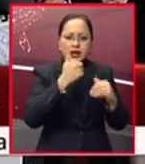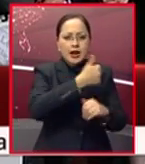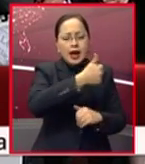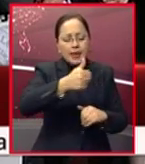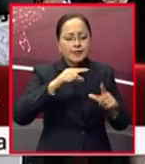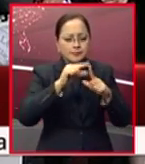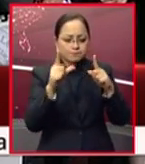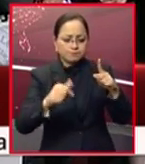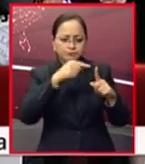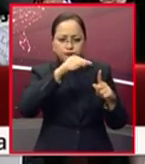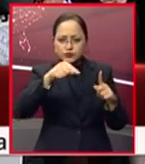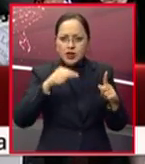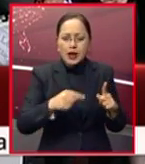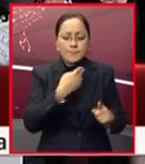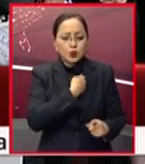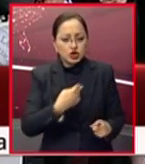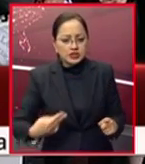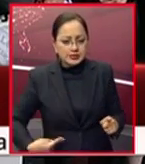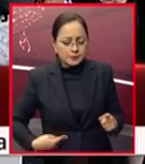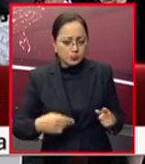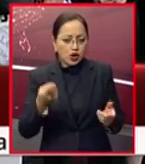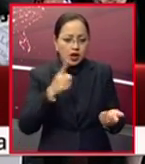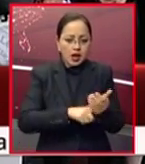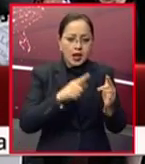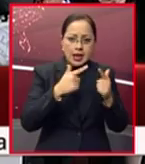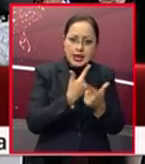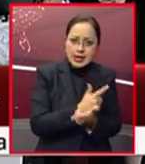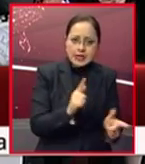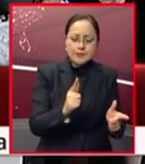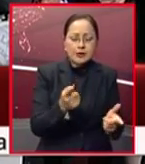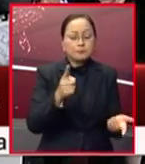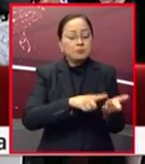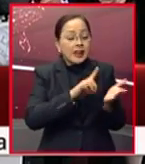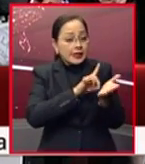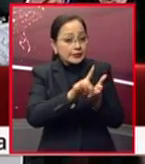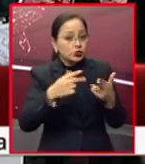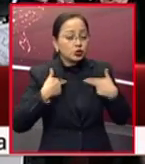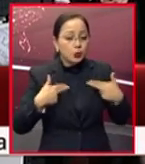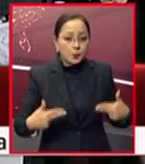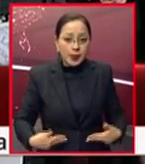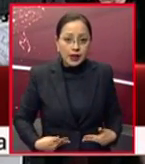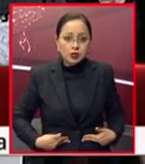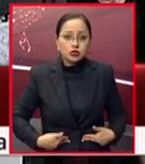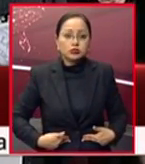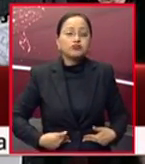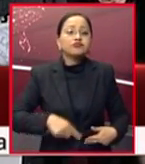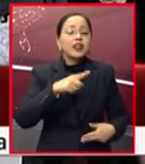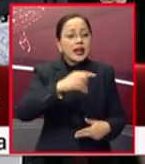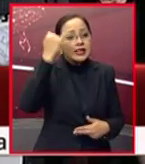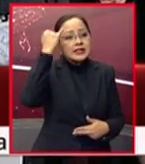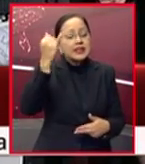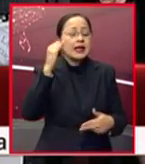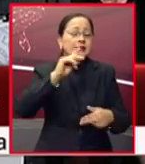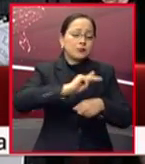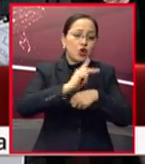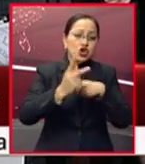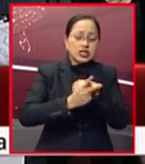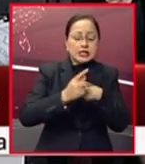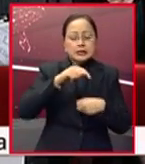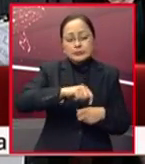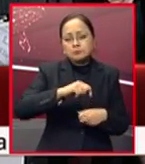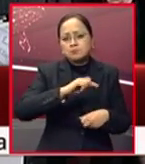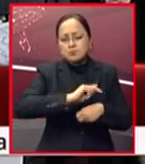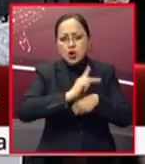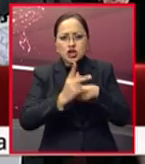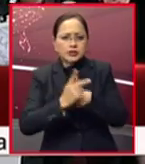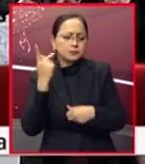el municipio libre, los derechos humanos, los principios de política exterior y muchos